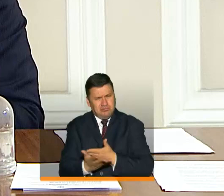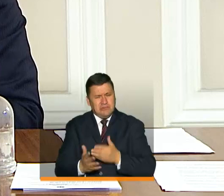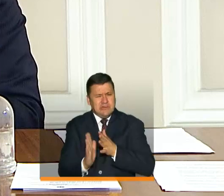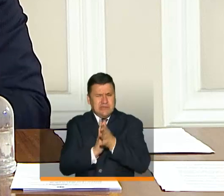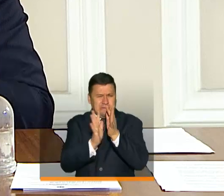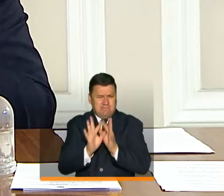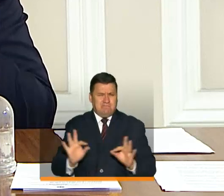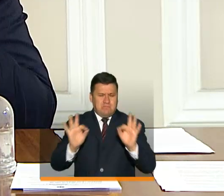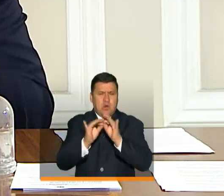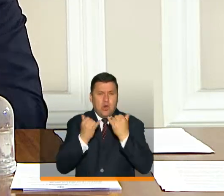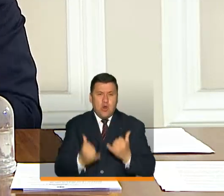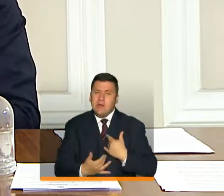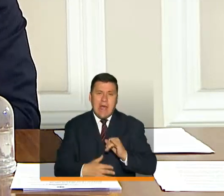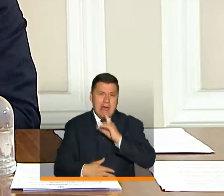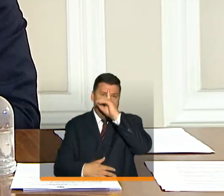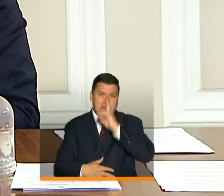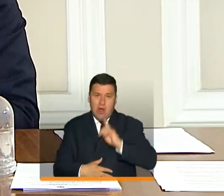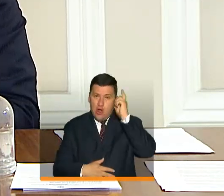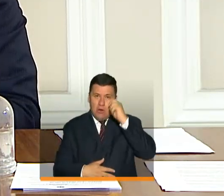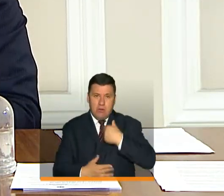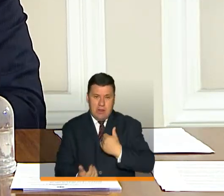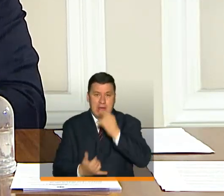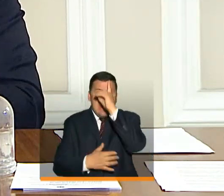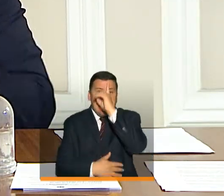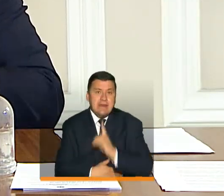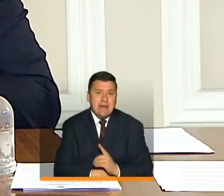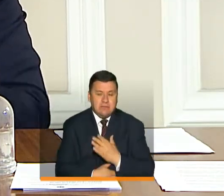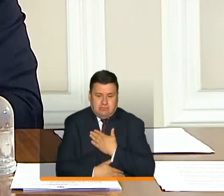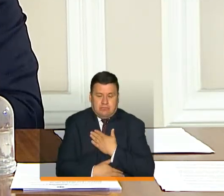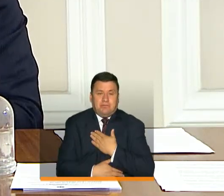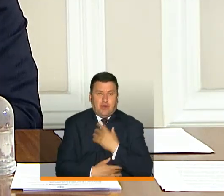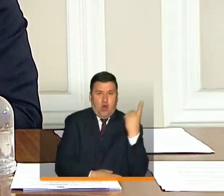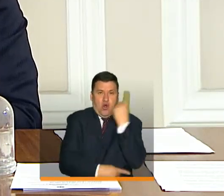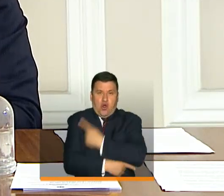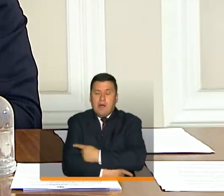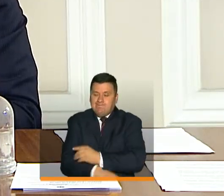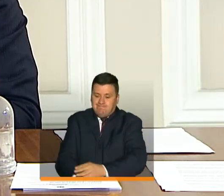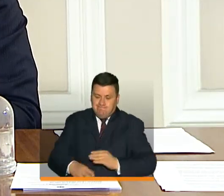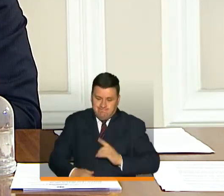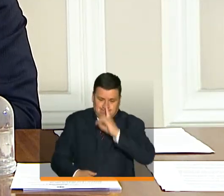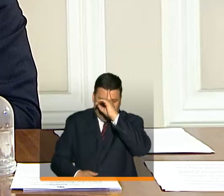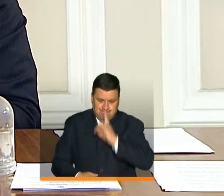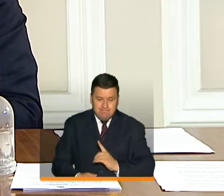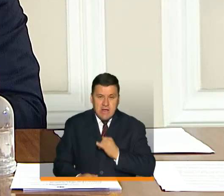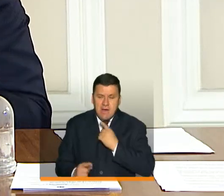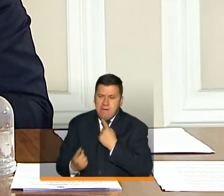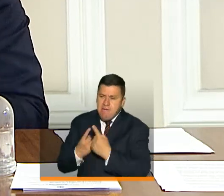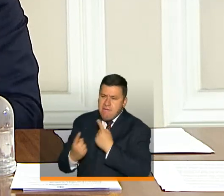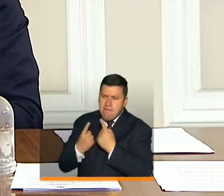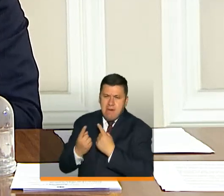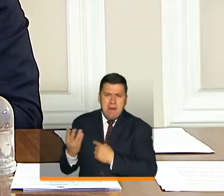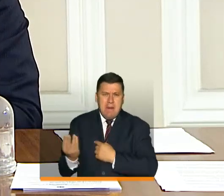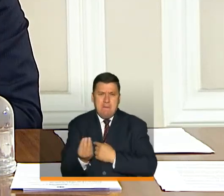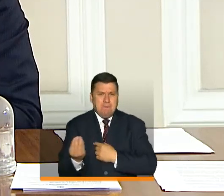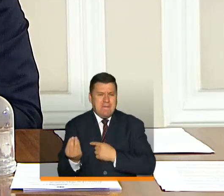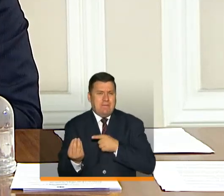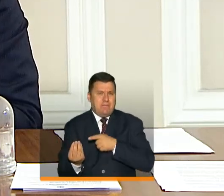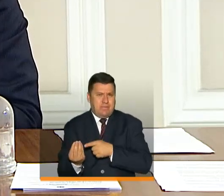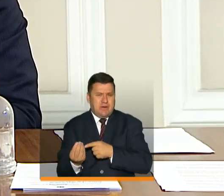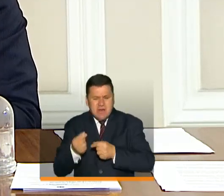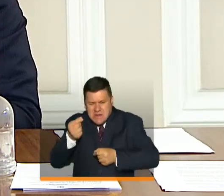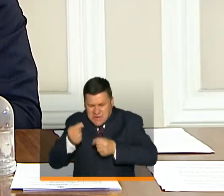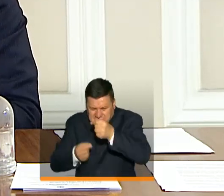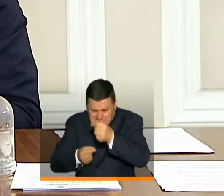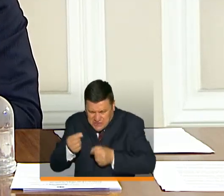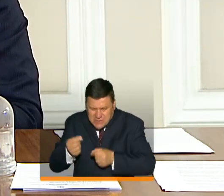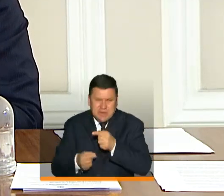anuncio muy importante, una decisión de gobierno que he tomado el día de hoy dialogando con los miembros del equipo